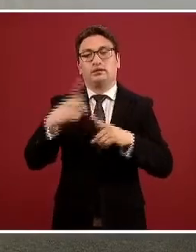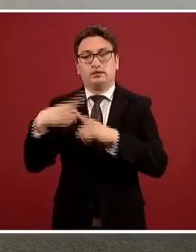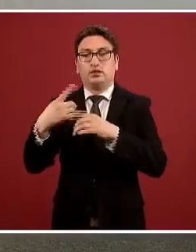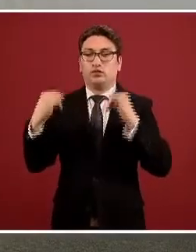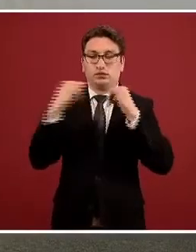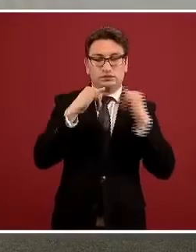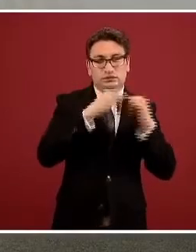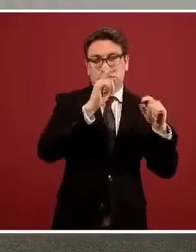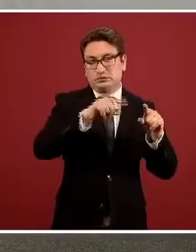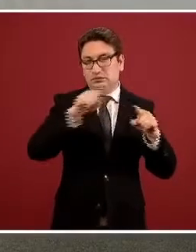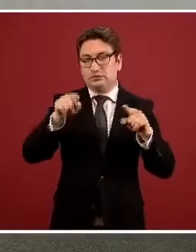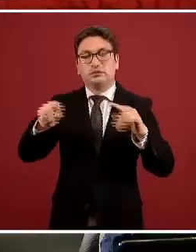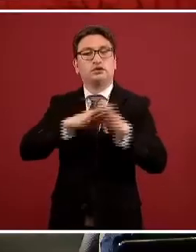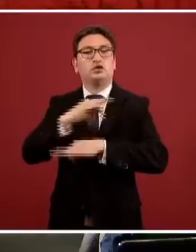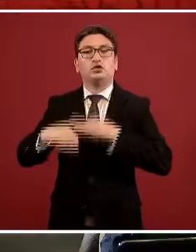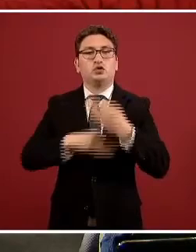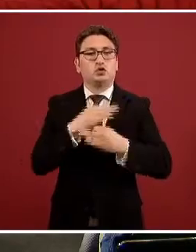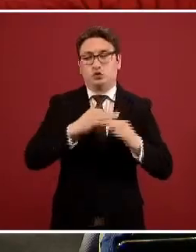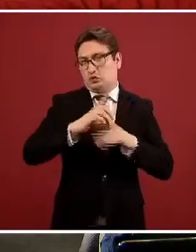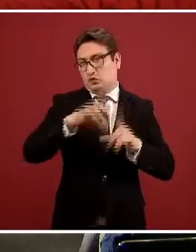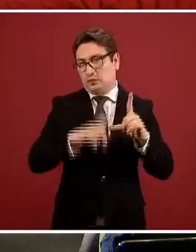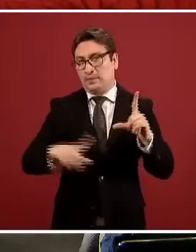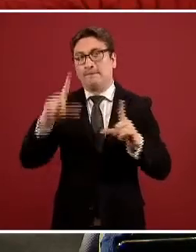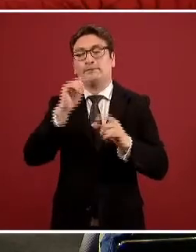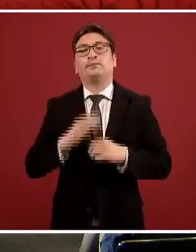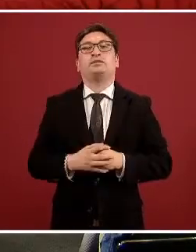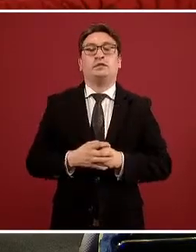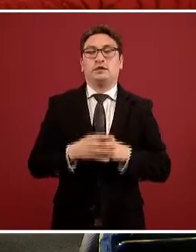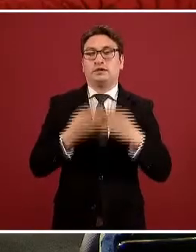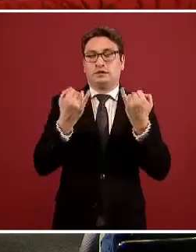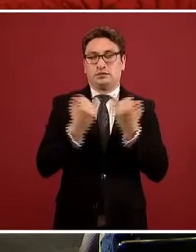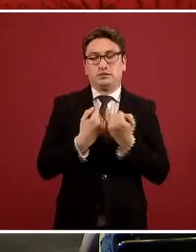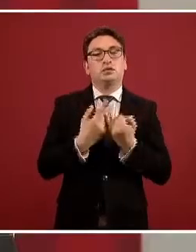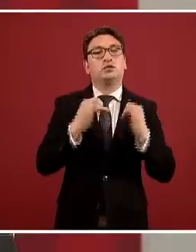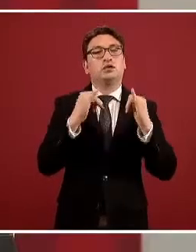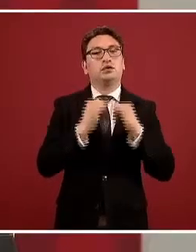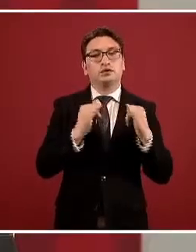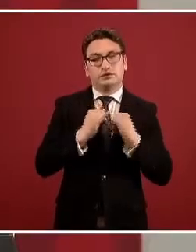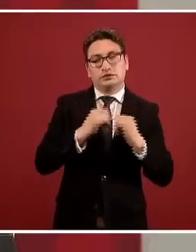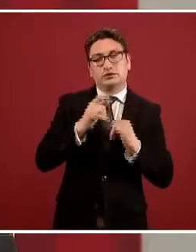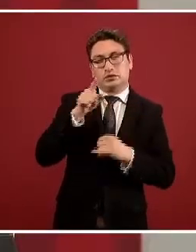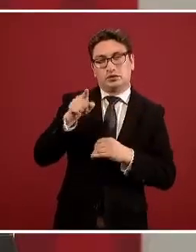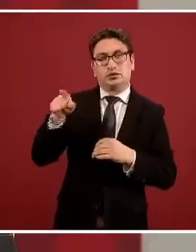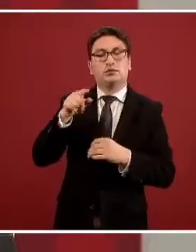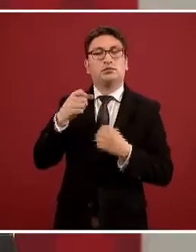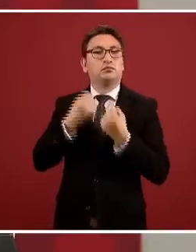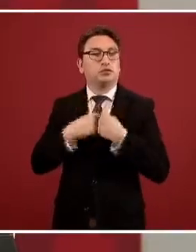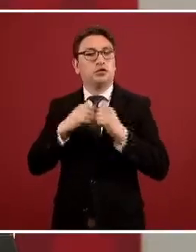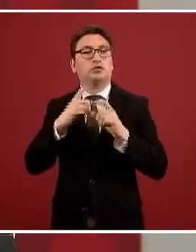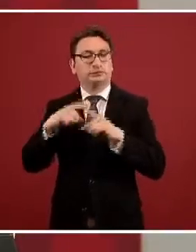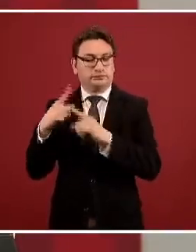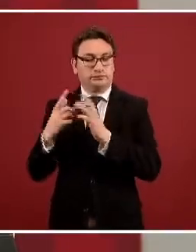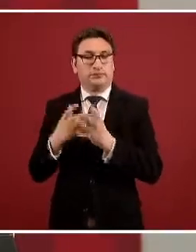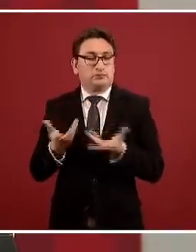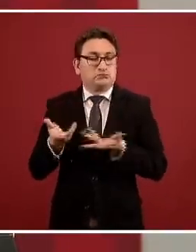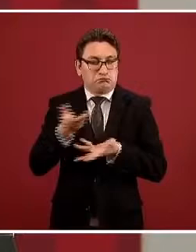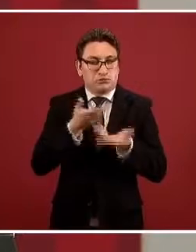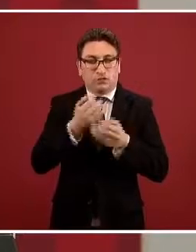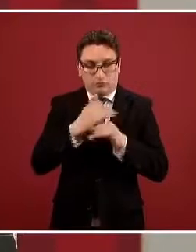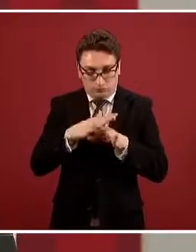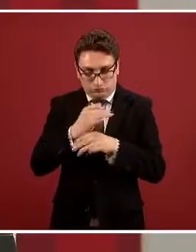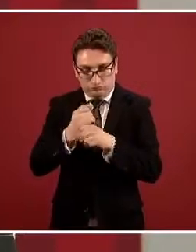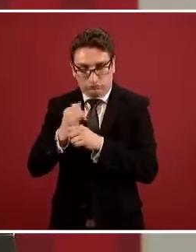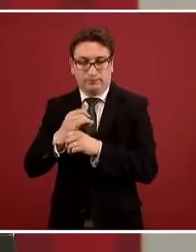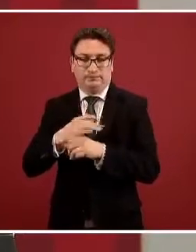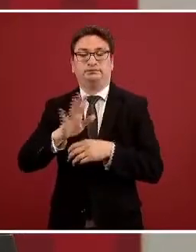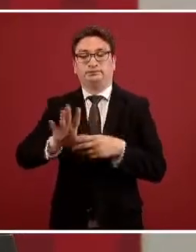salud nacionales de salud, con las instituciones de seguridad social. Sobre